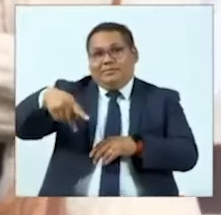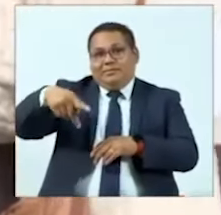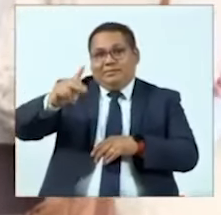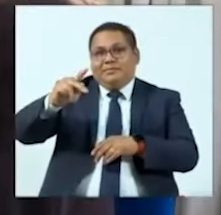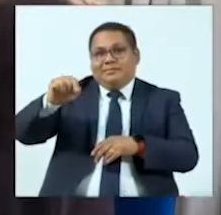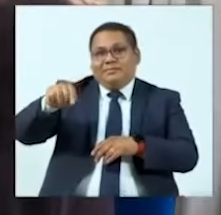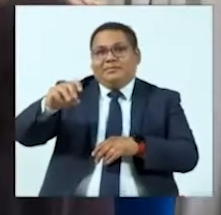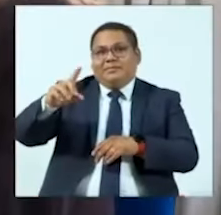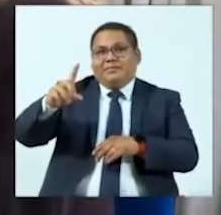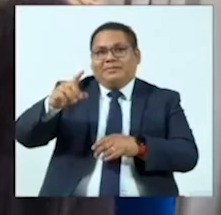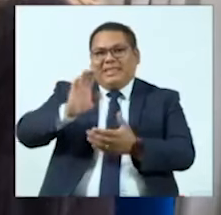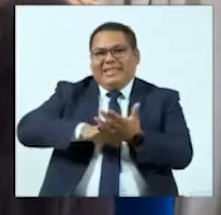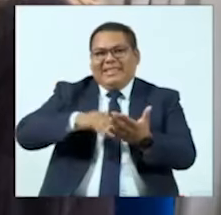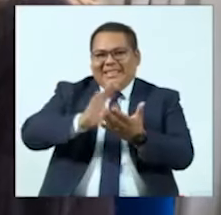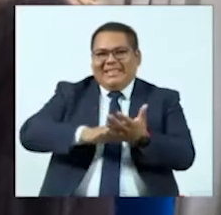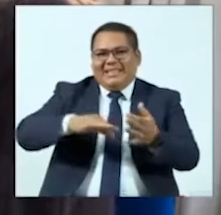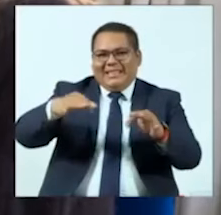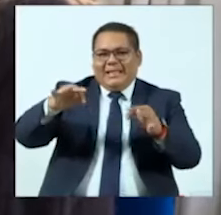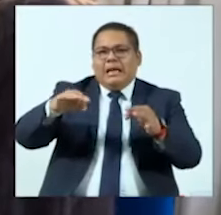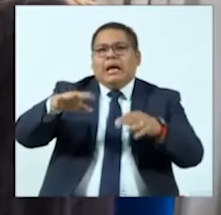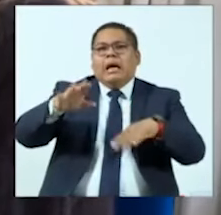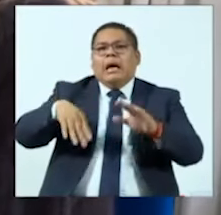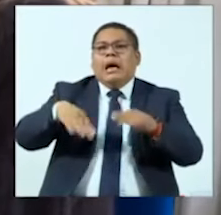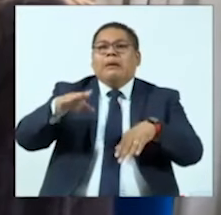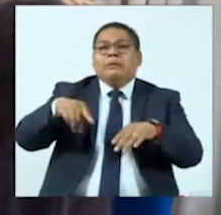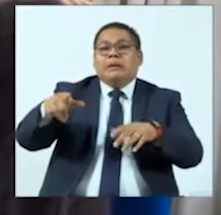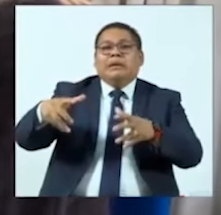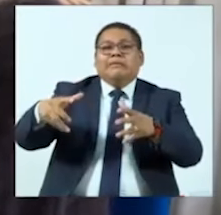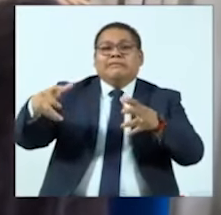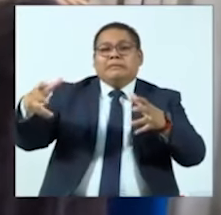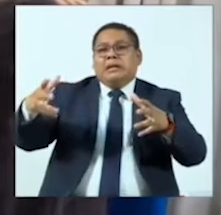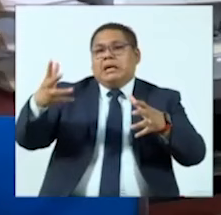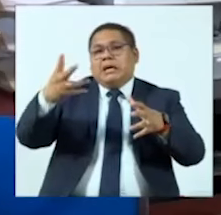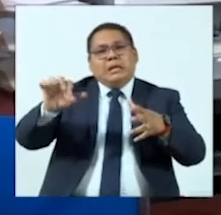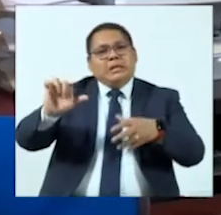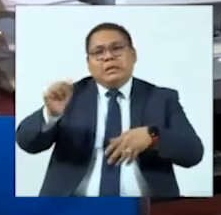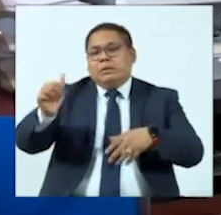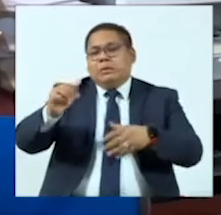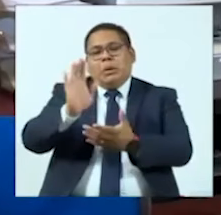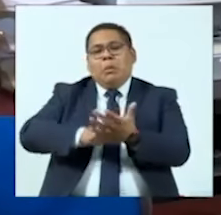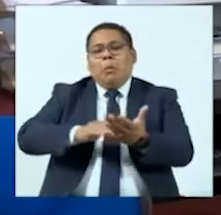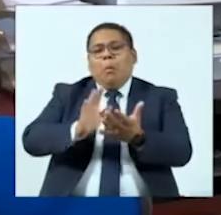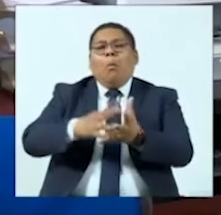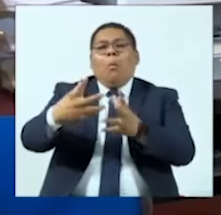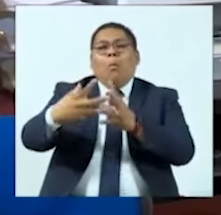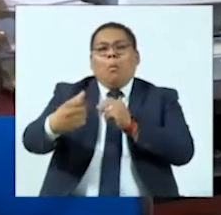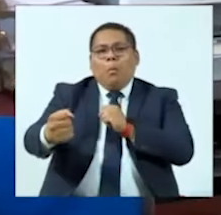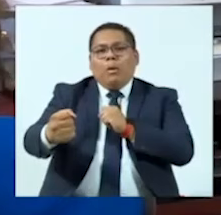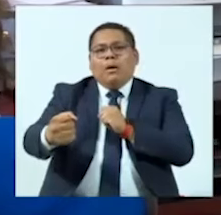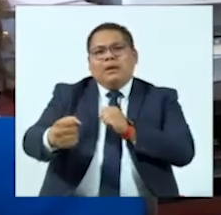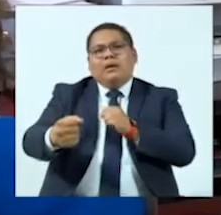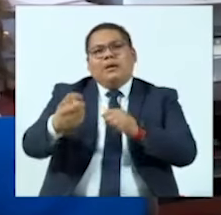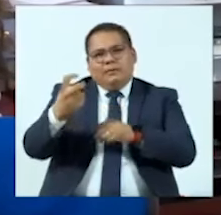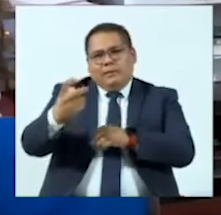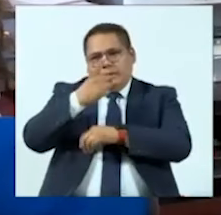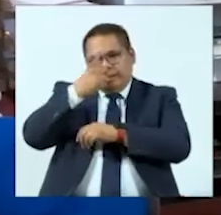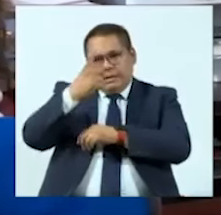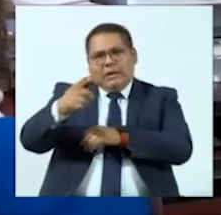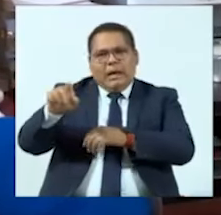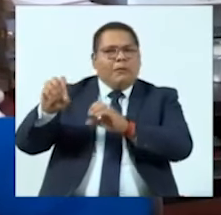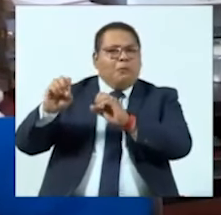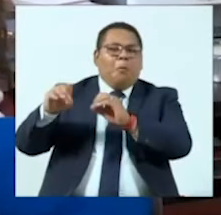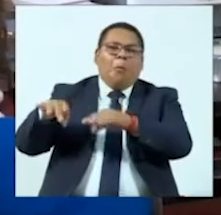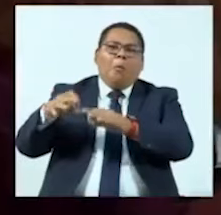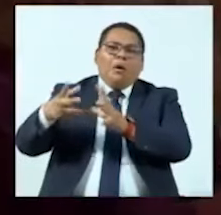dinámica repartiendo fichas a veces en las oficinas grandes a las 10 11 ya no hay fichas es por eso que hago hincapié si en una oficina ya no hay